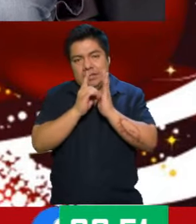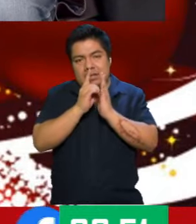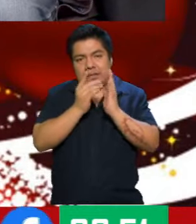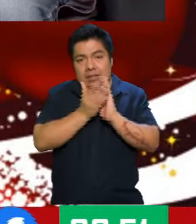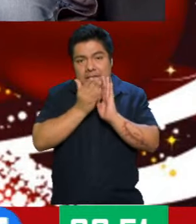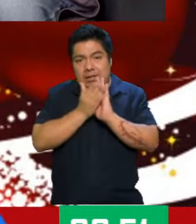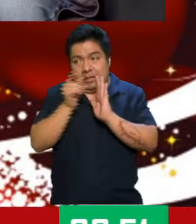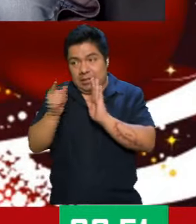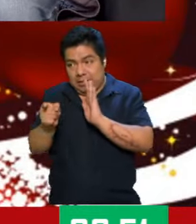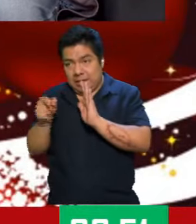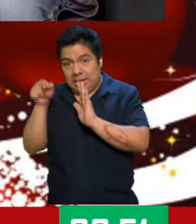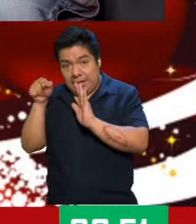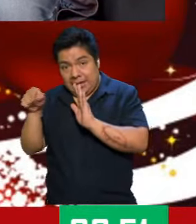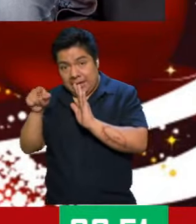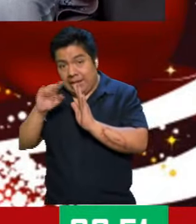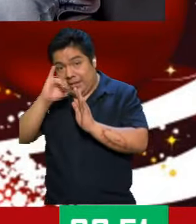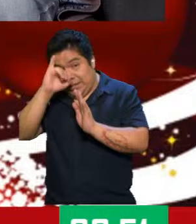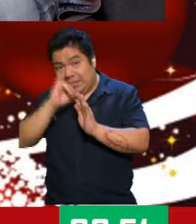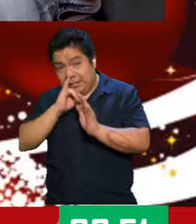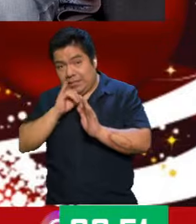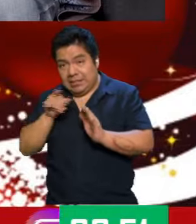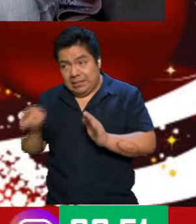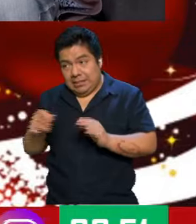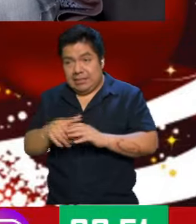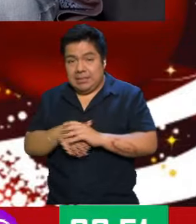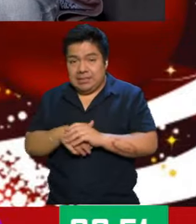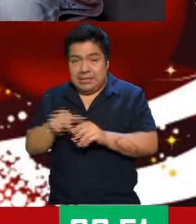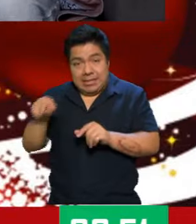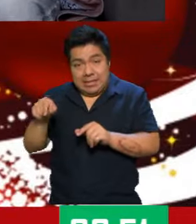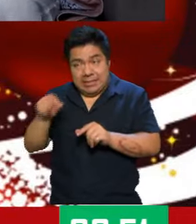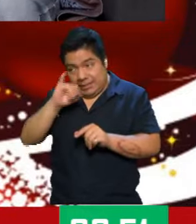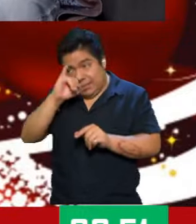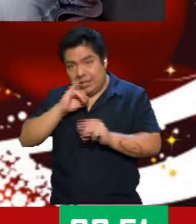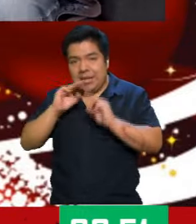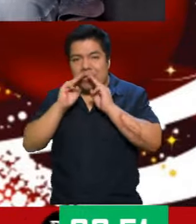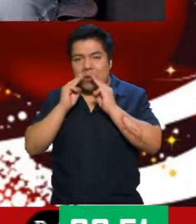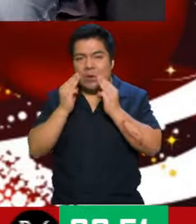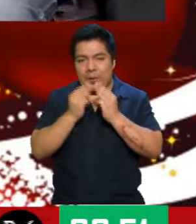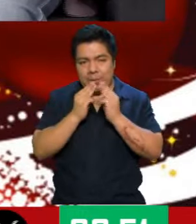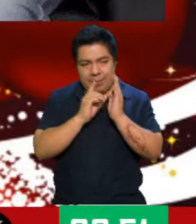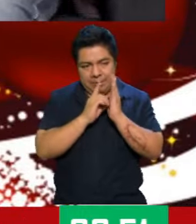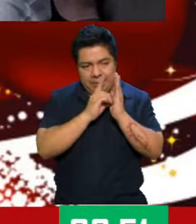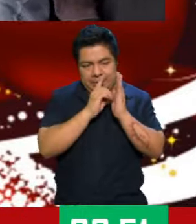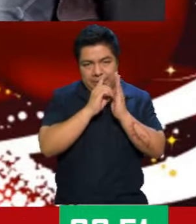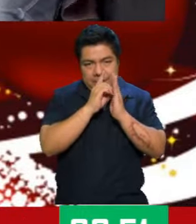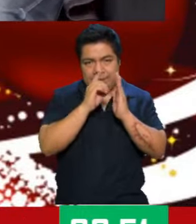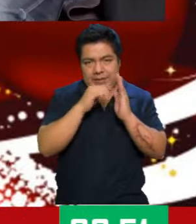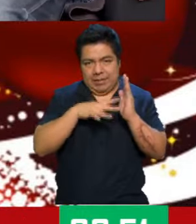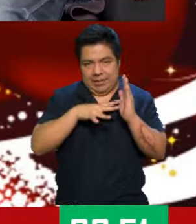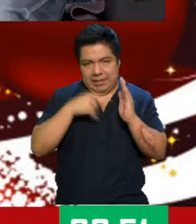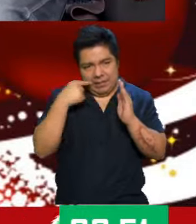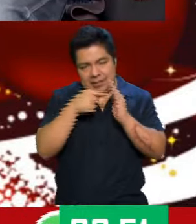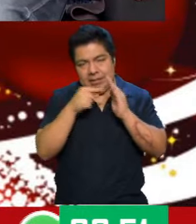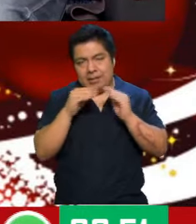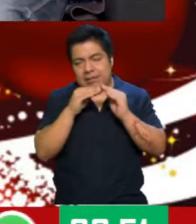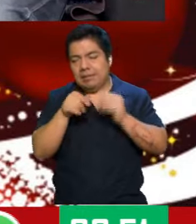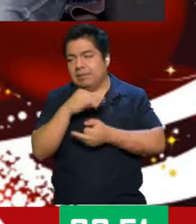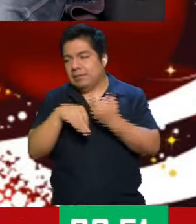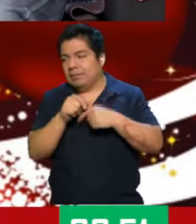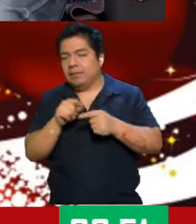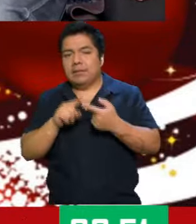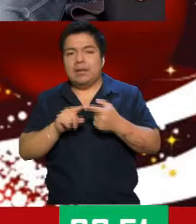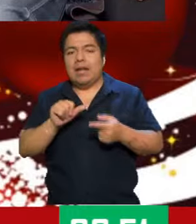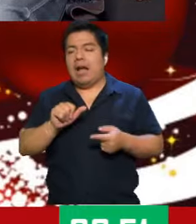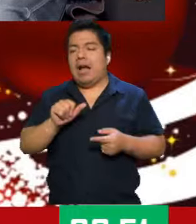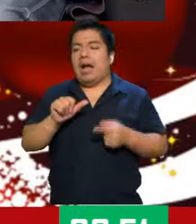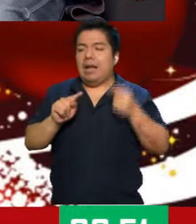pertenece, es el jefe de ese grupo. Es el jefe de ese grupo. Mira, personajes como